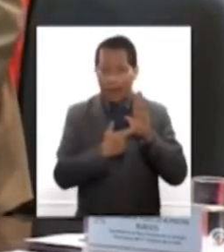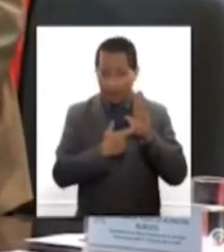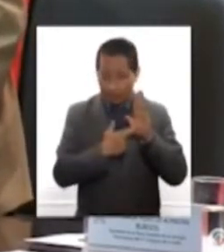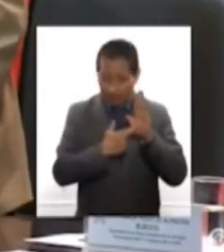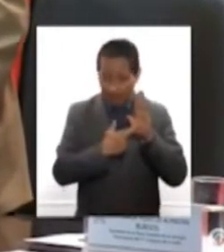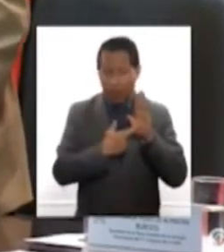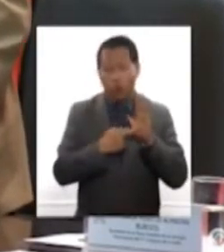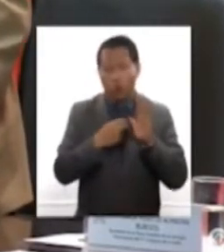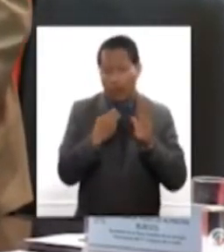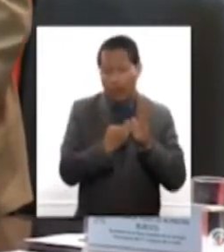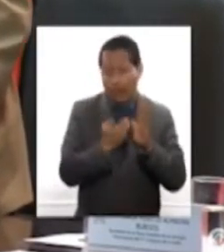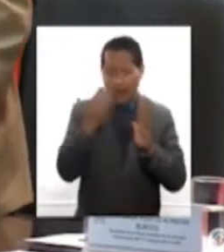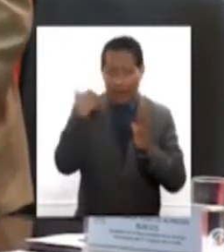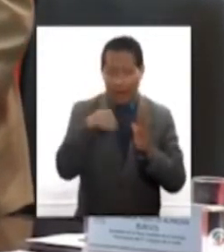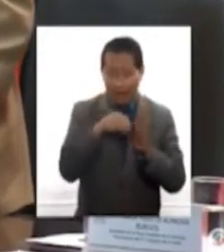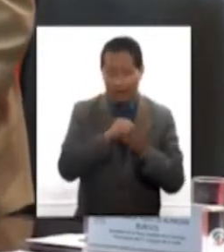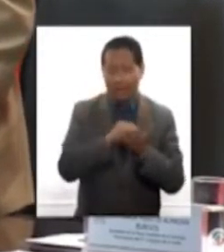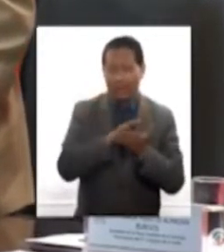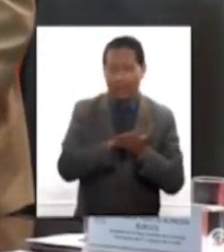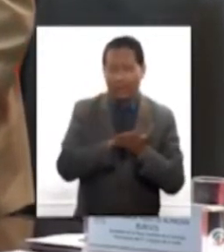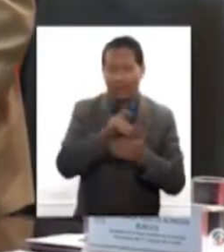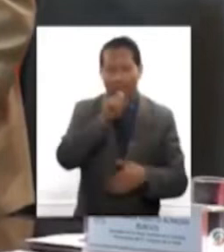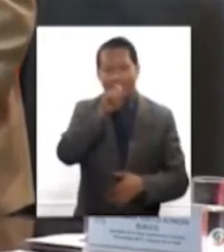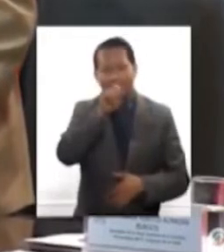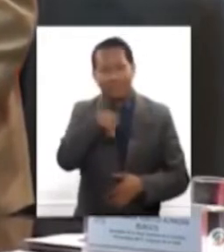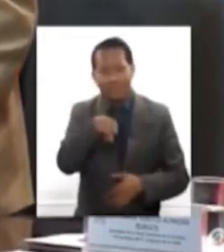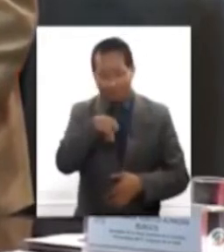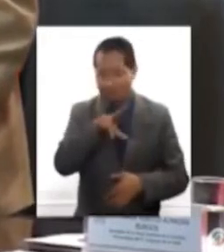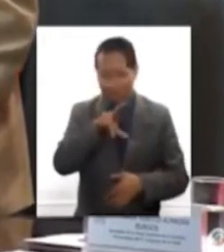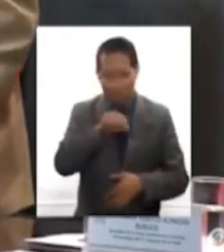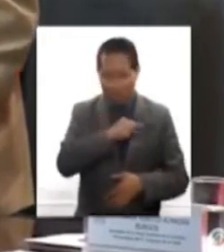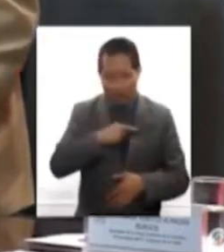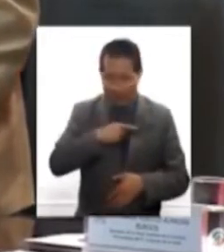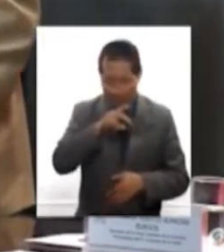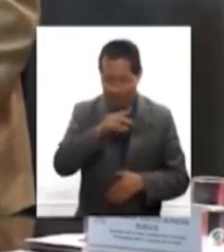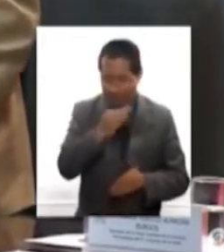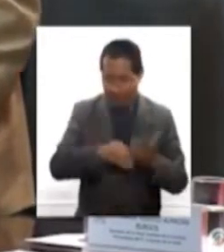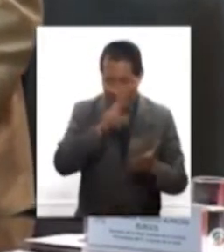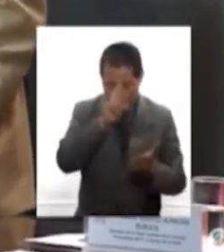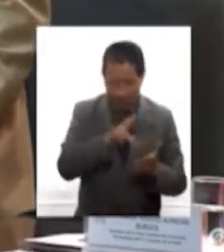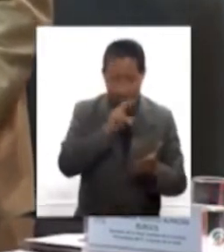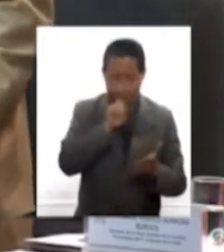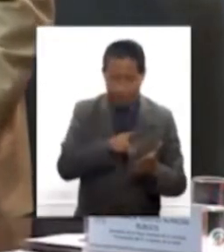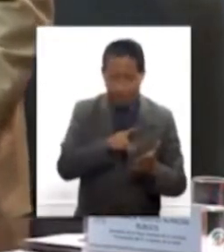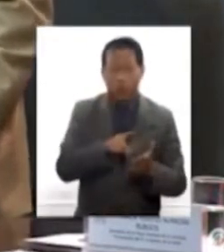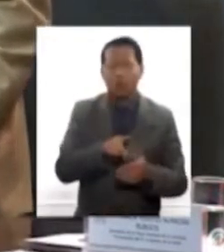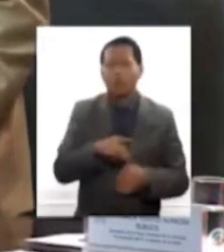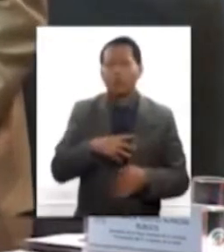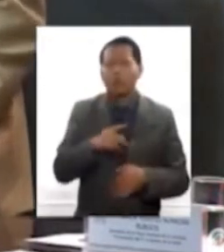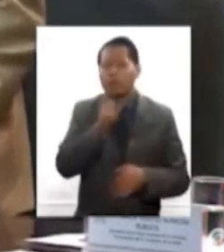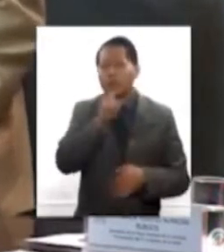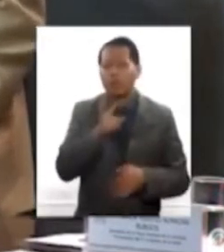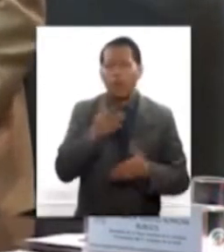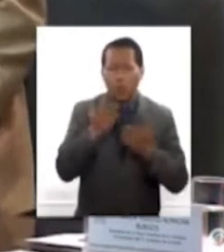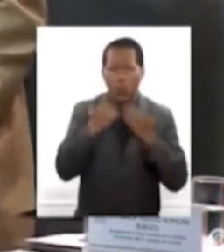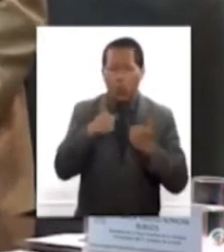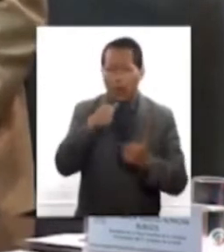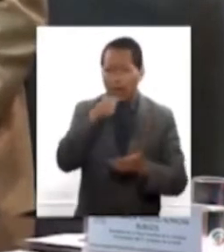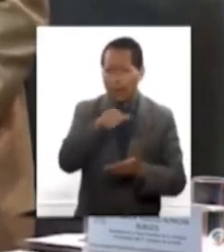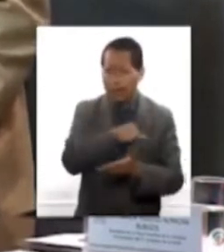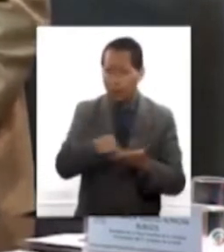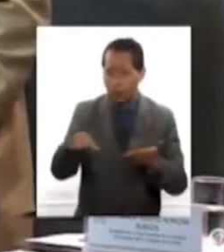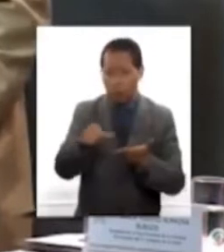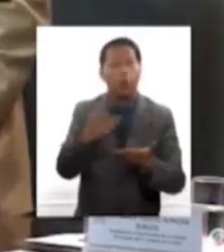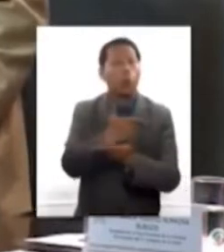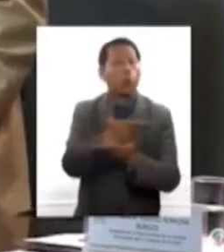a hablar fulanos y sutanos. Punto número dos, va a tener la señora la participación de 20 minutos, no, de 30